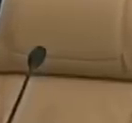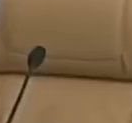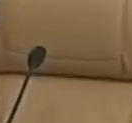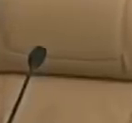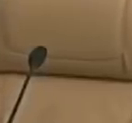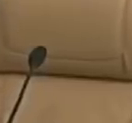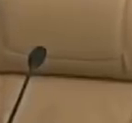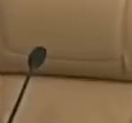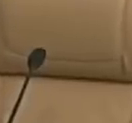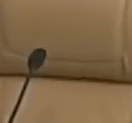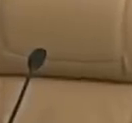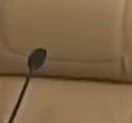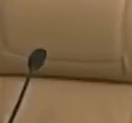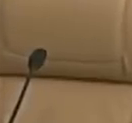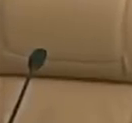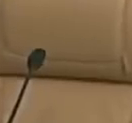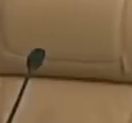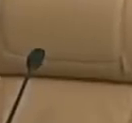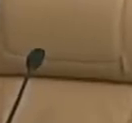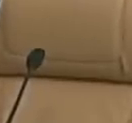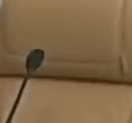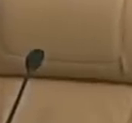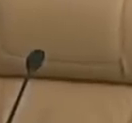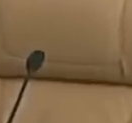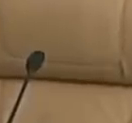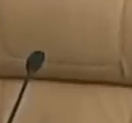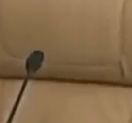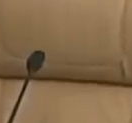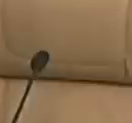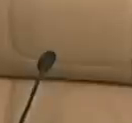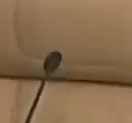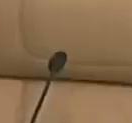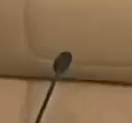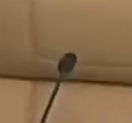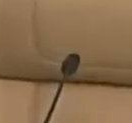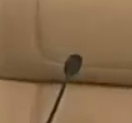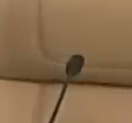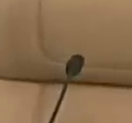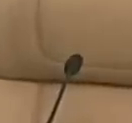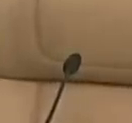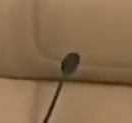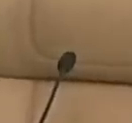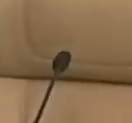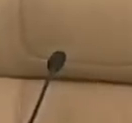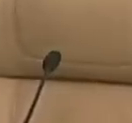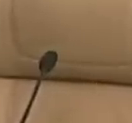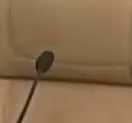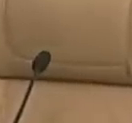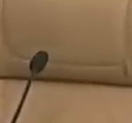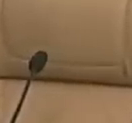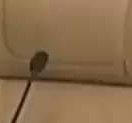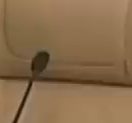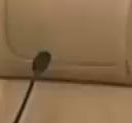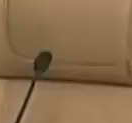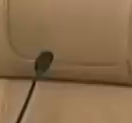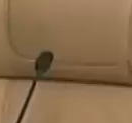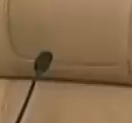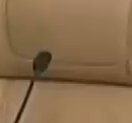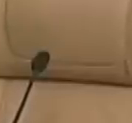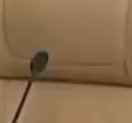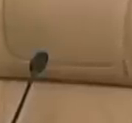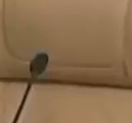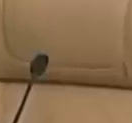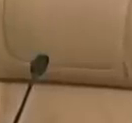delirante. Y no considerarlo. Sobre todo porque además participó en la redacción, y por eso